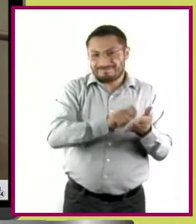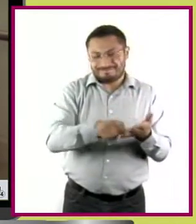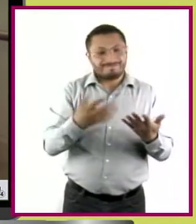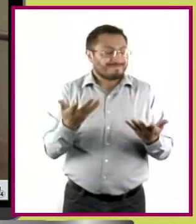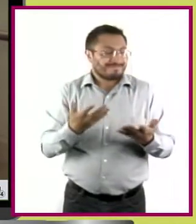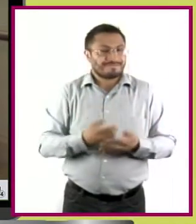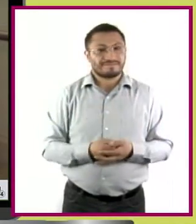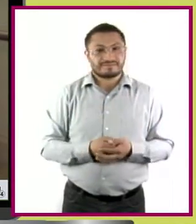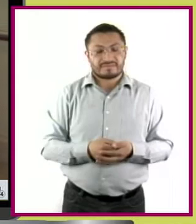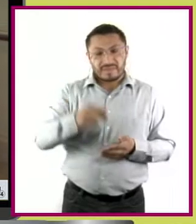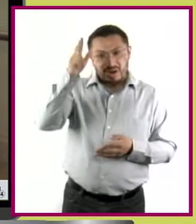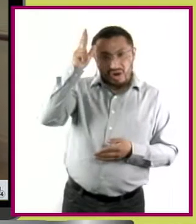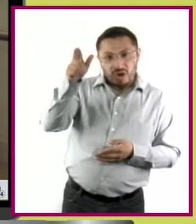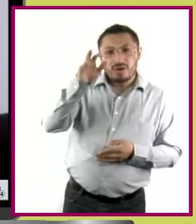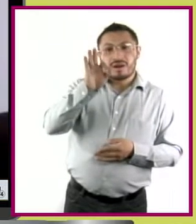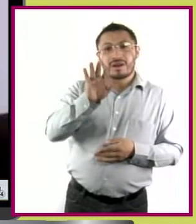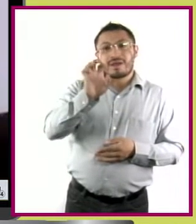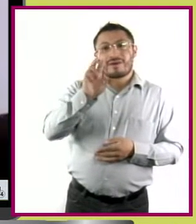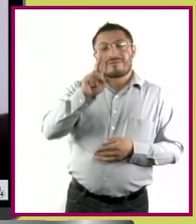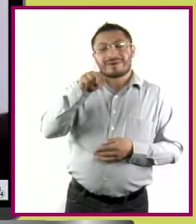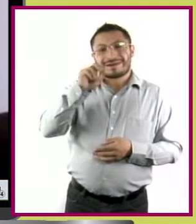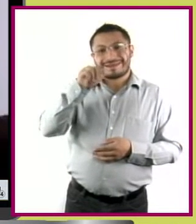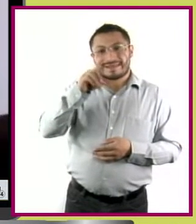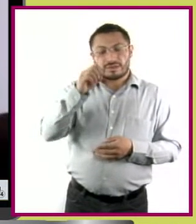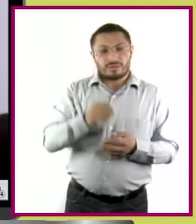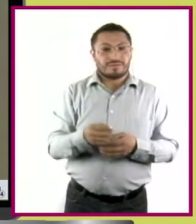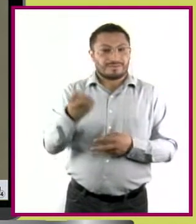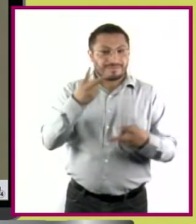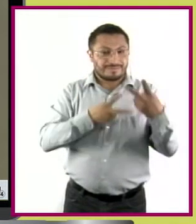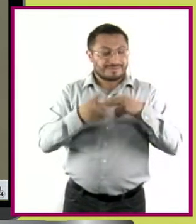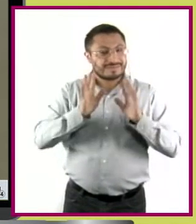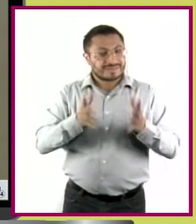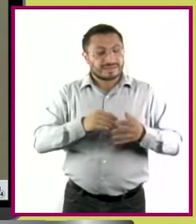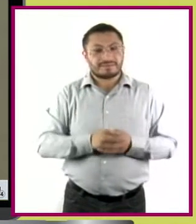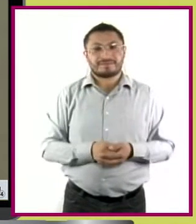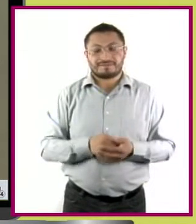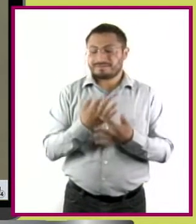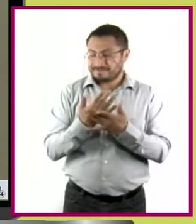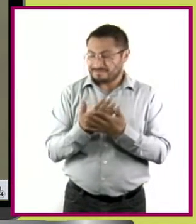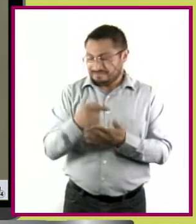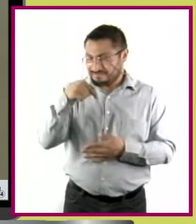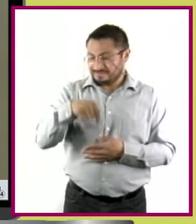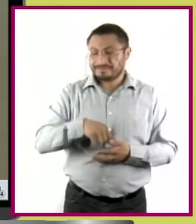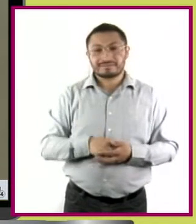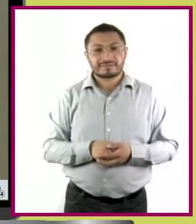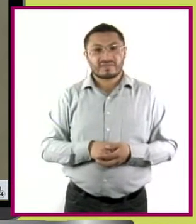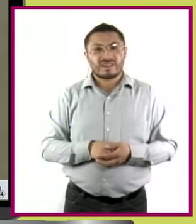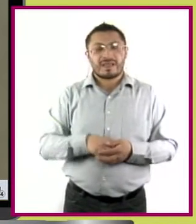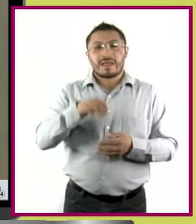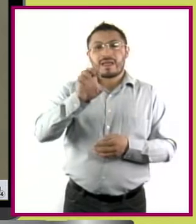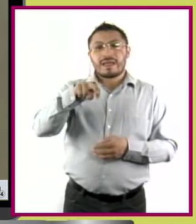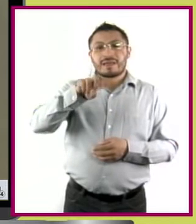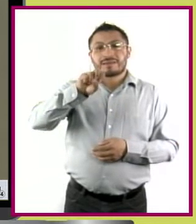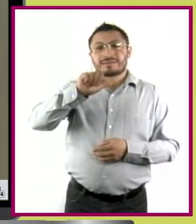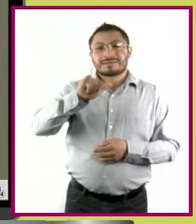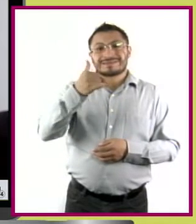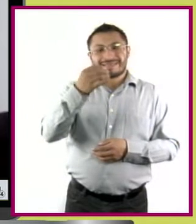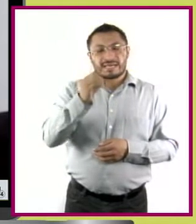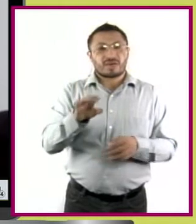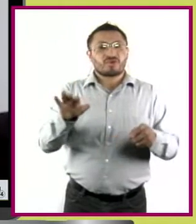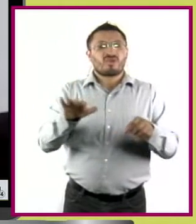Hola, Fernando, estamos de regreso contigo. Los estuve esperando, Oye, Fer, ¿por qué es el ensayo un género literario por sí